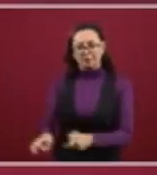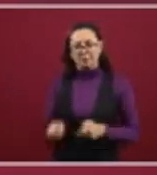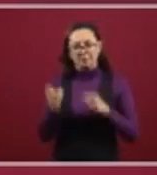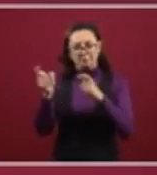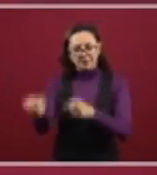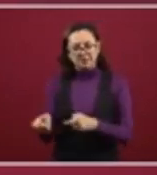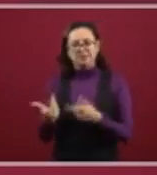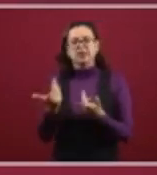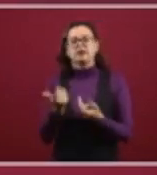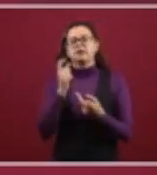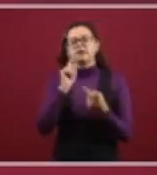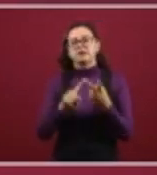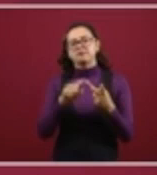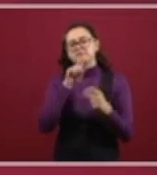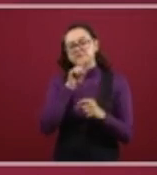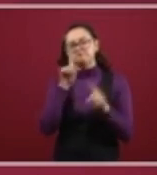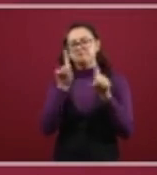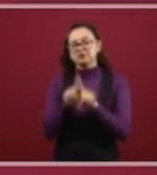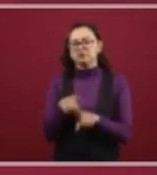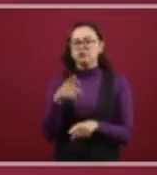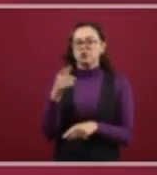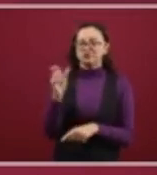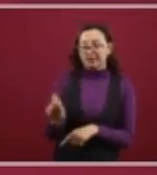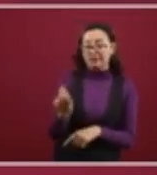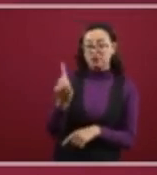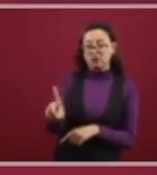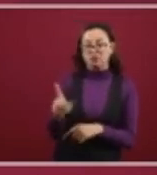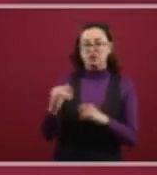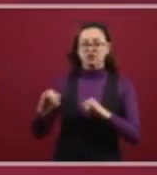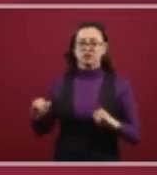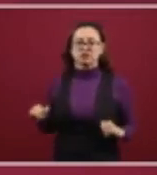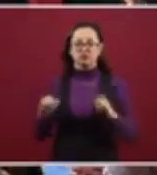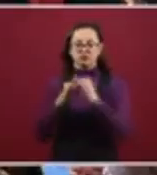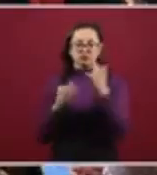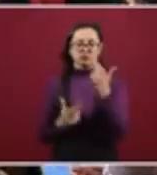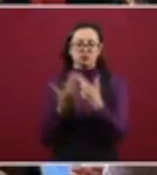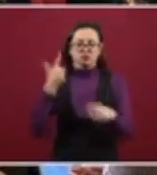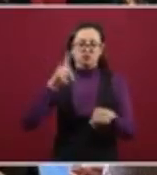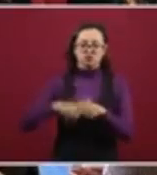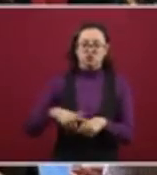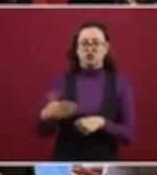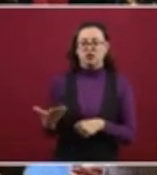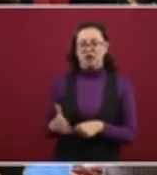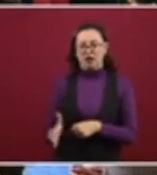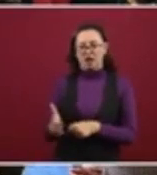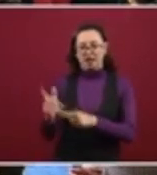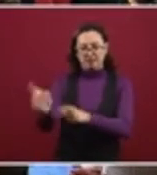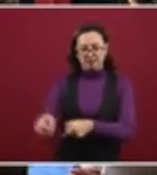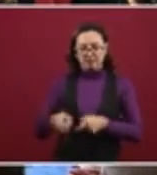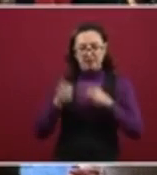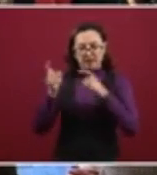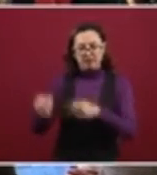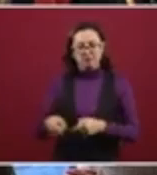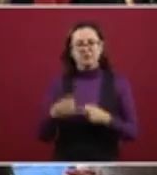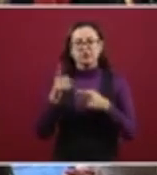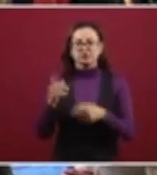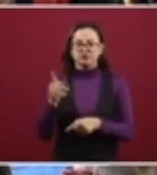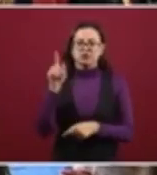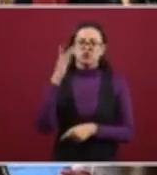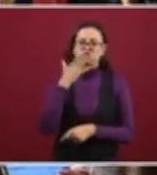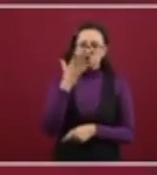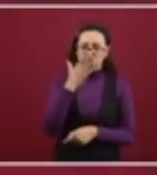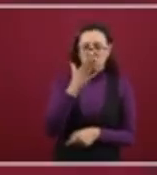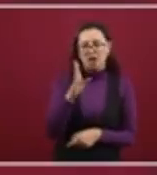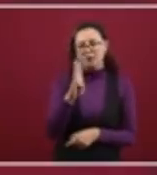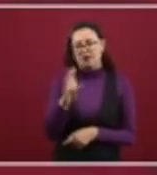estaremos trabajando con el Instituto Nacional de la Pesca para atender temas, casualmente la pesca ribereña en Sonora y